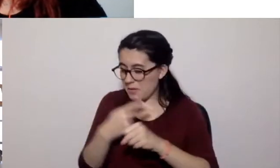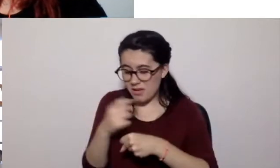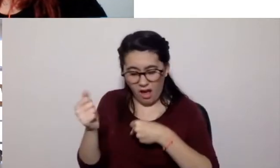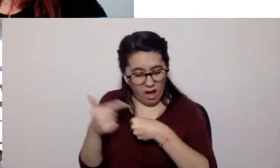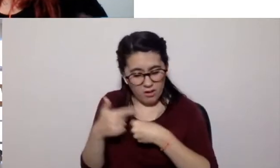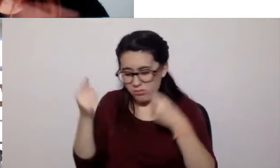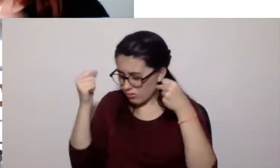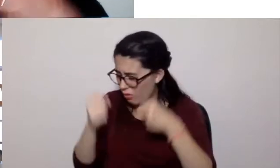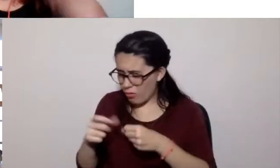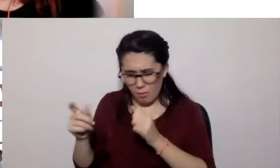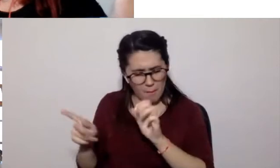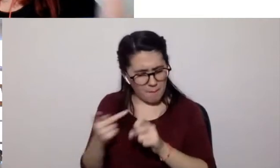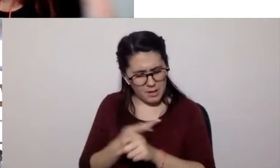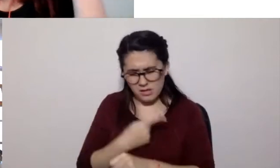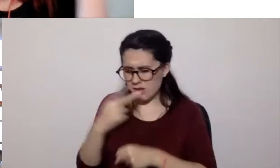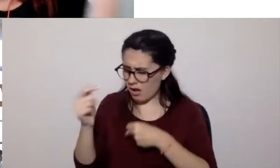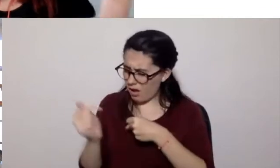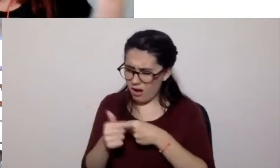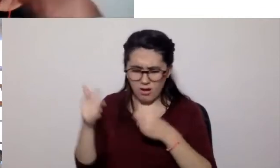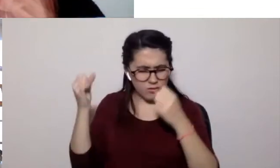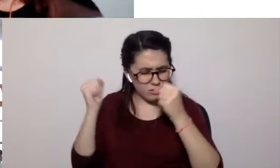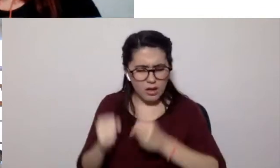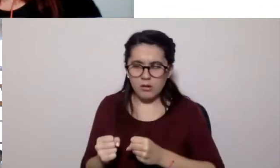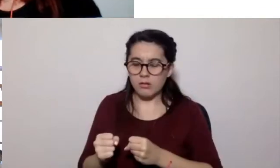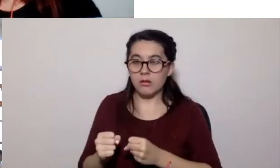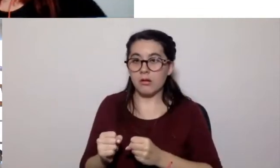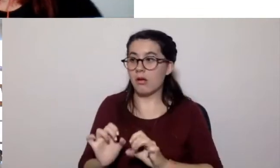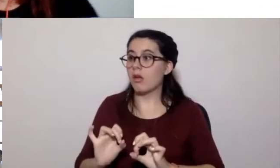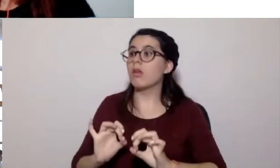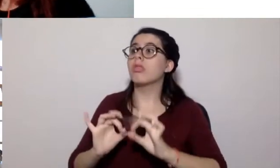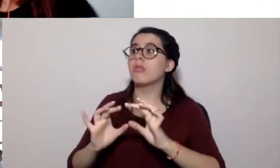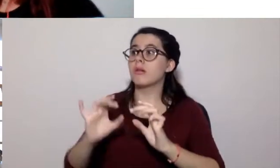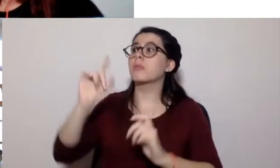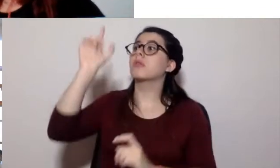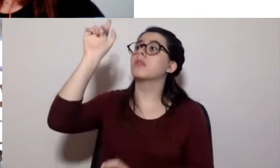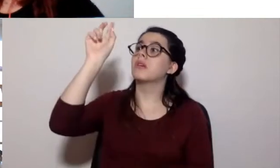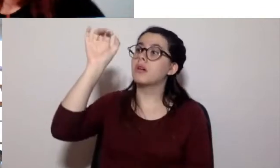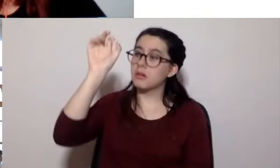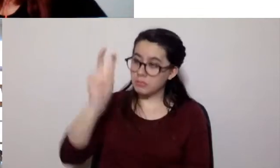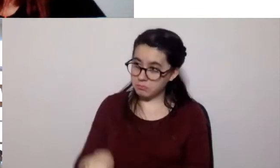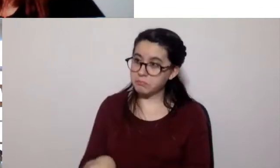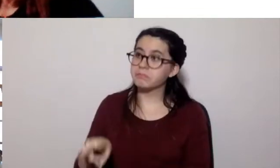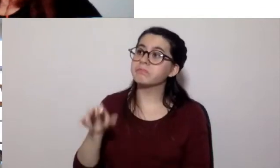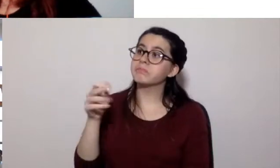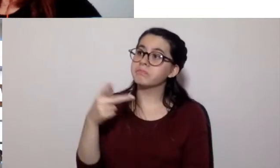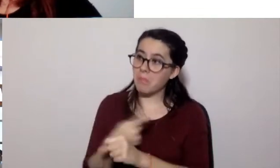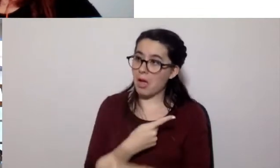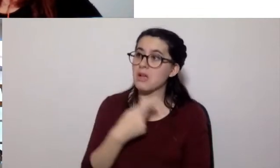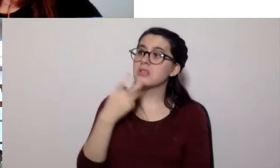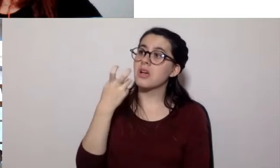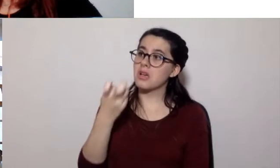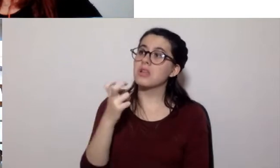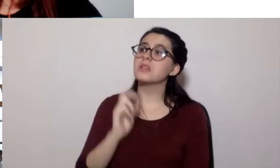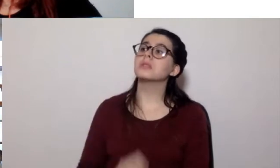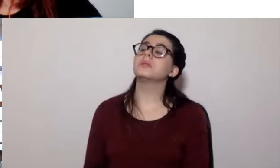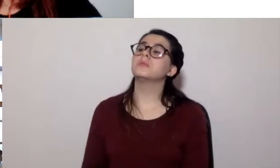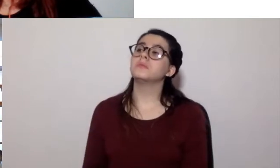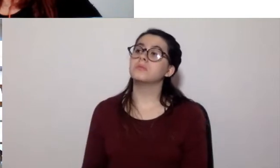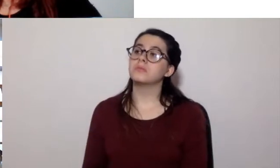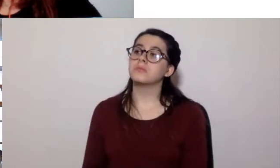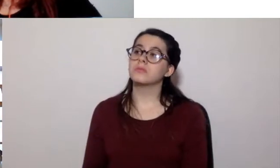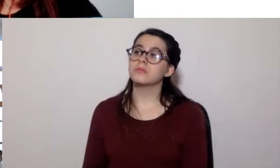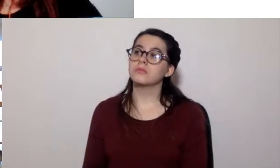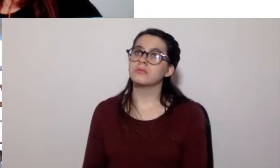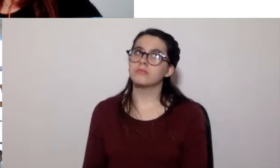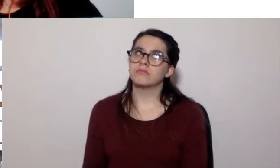la agobiaste. Lo confesaste, lo dijiste. Que chance y ella dice, pues no